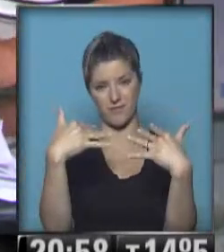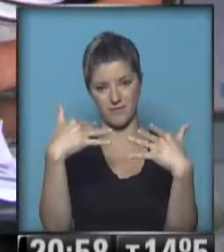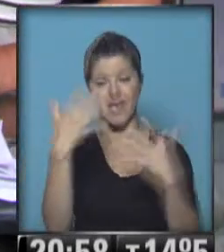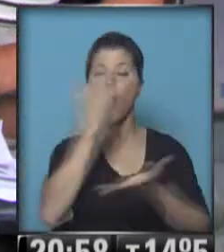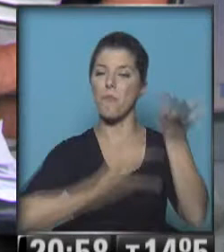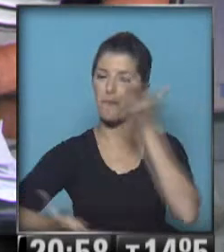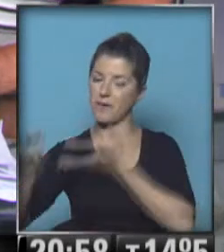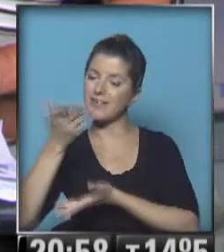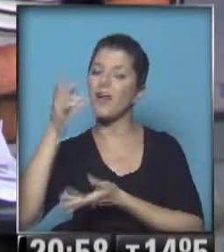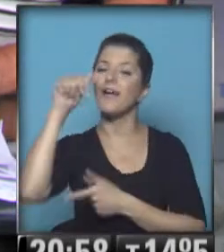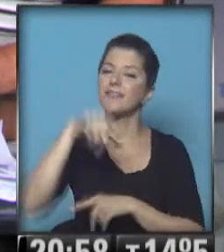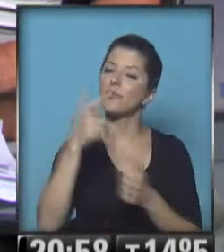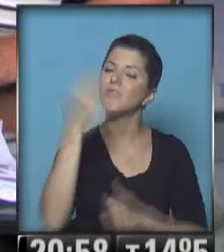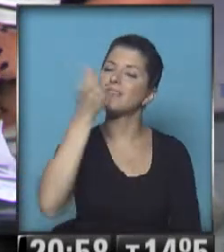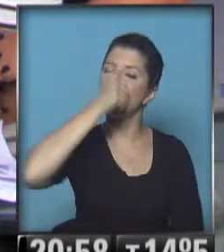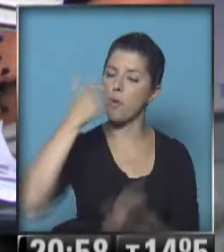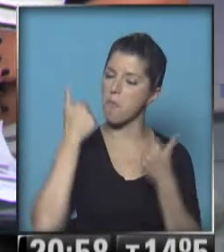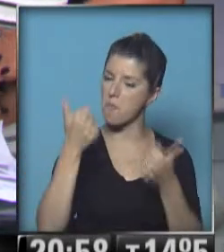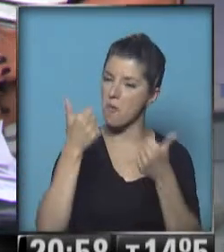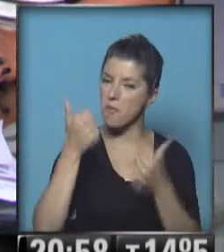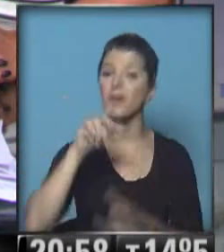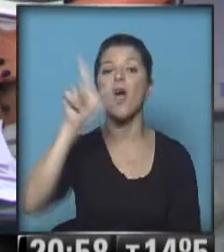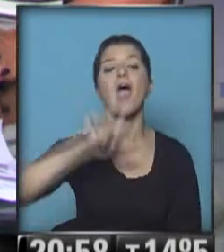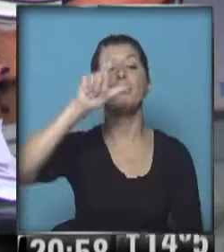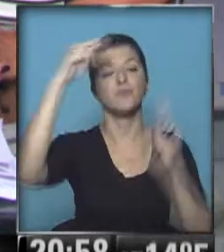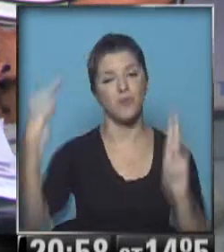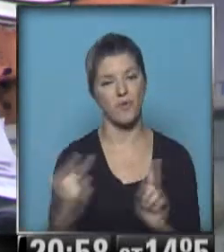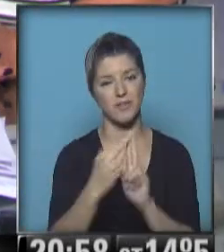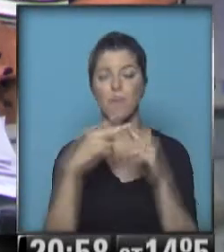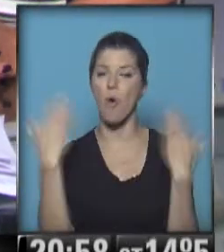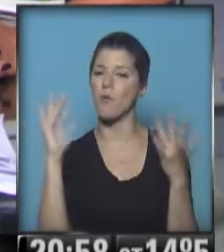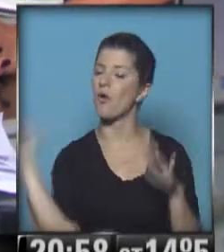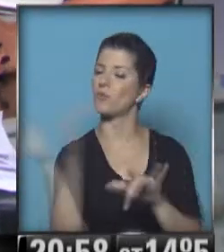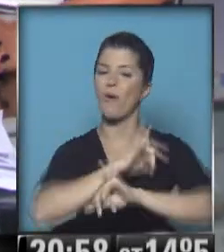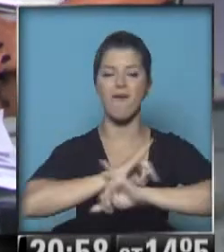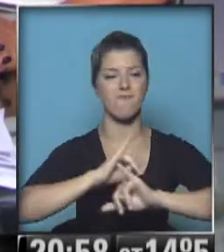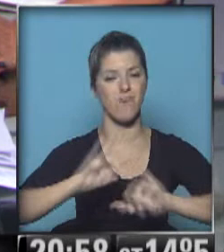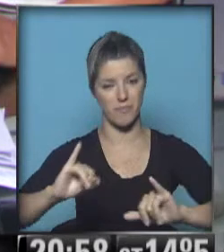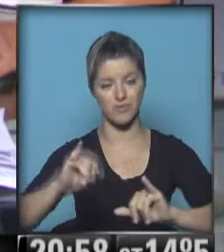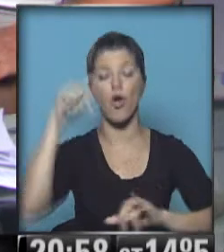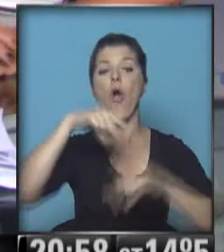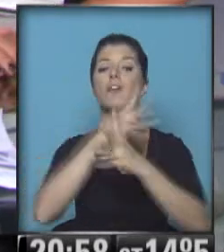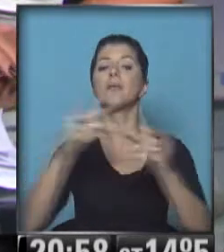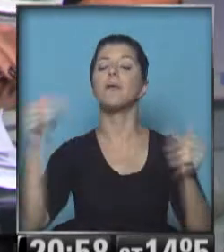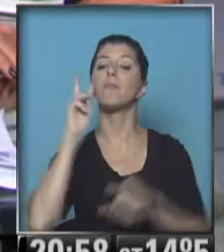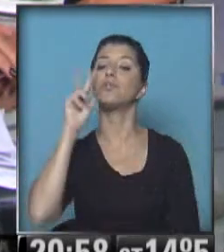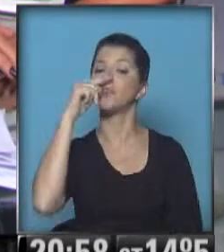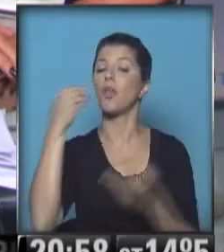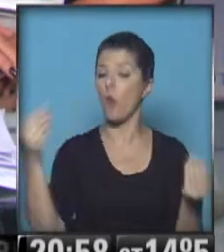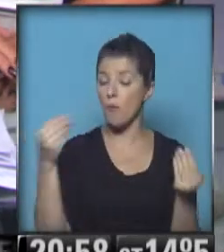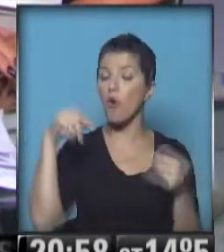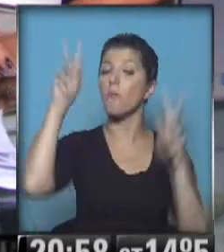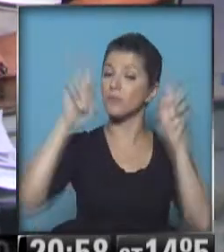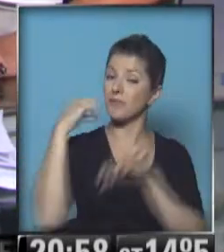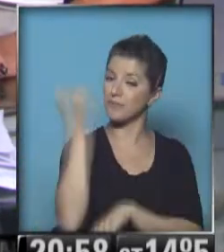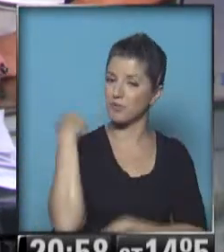acompañado. Les deseamos que pasen un muy buen fin de semana. Nos reencontramos el lunes, por supuesto, con toda la información. La despedida de Visión 7 Central con los temas del